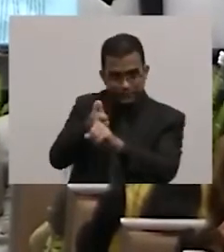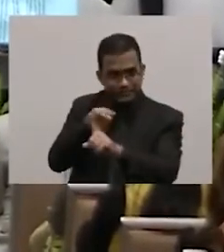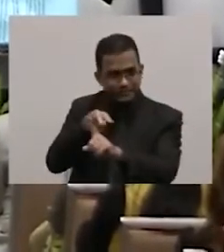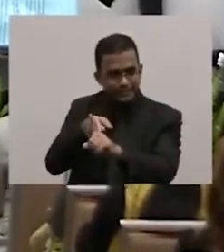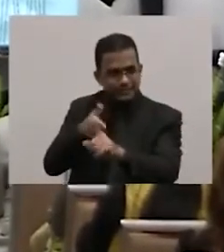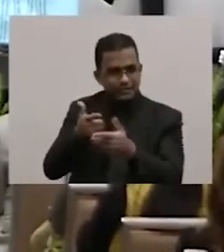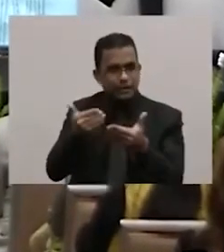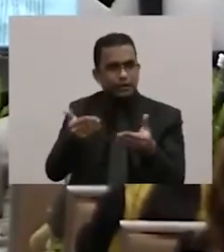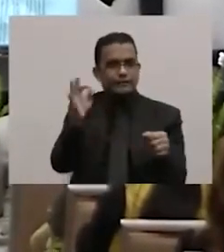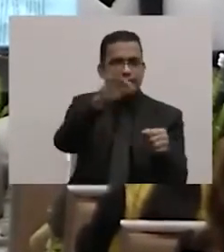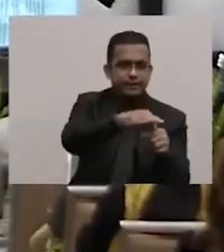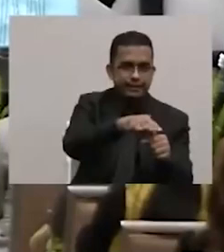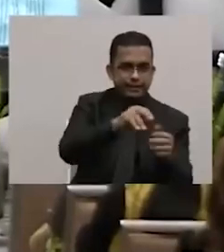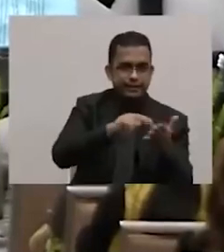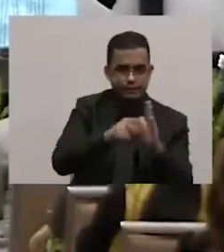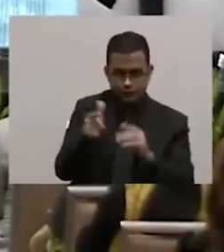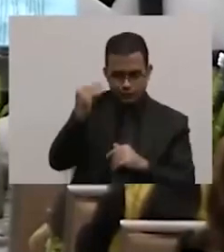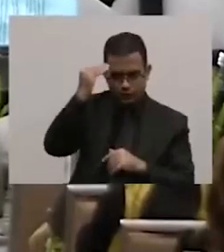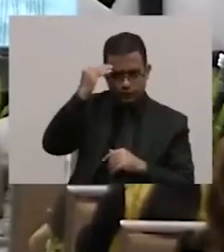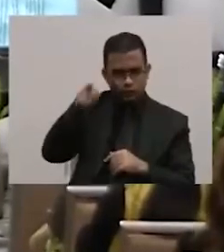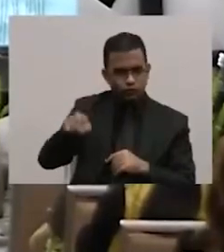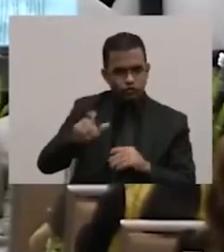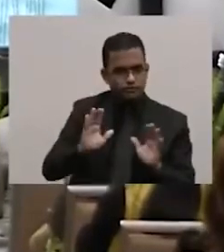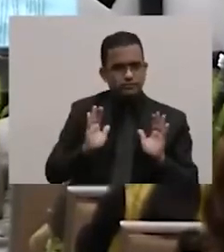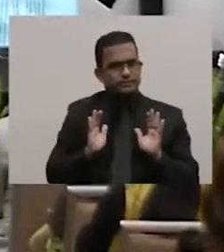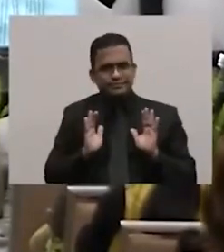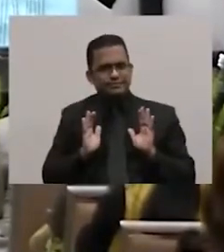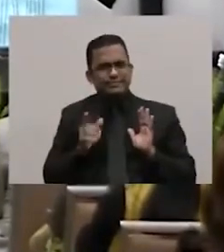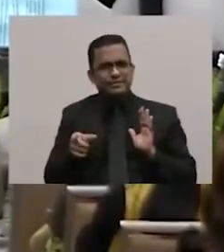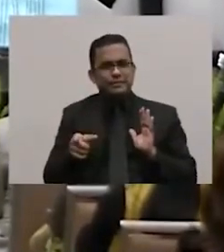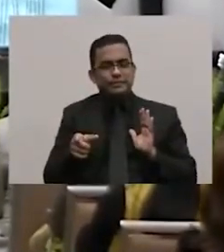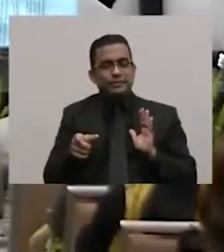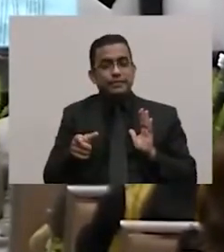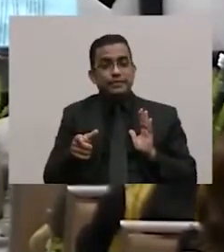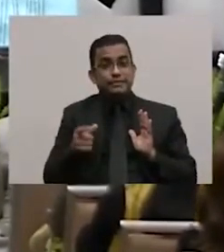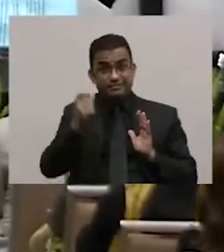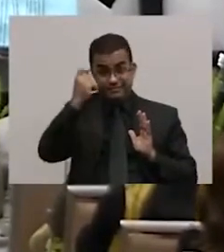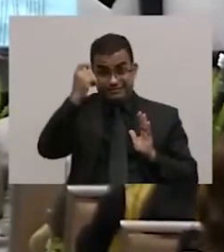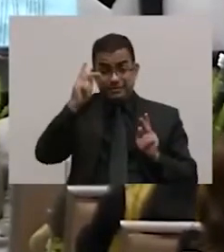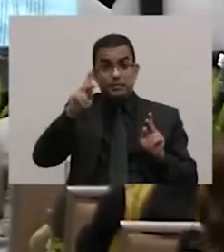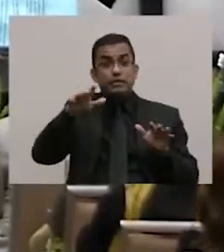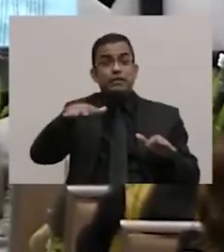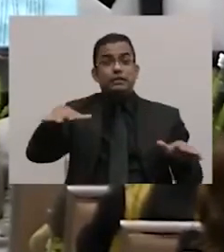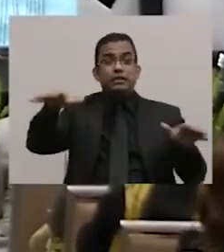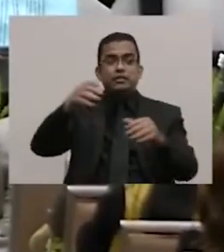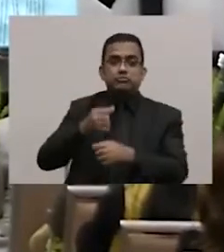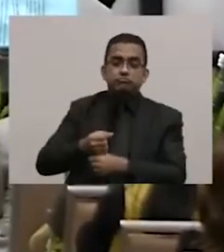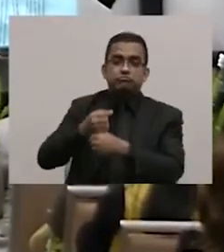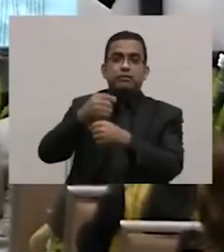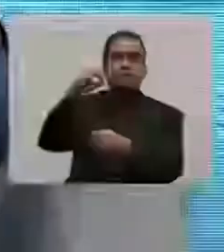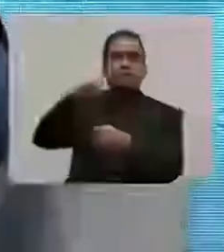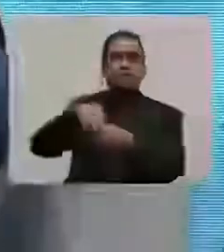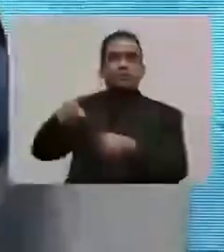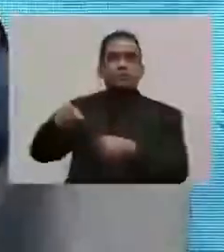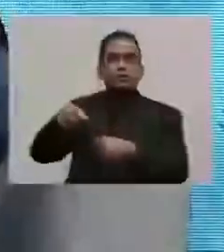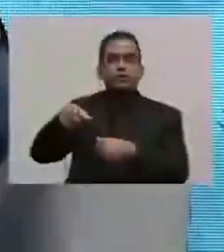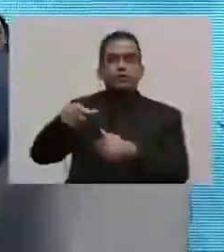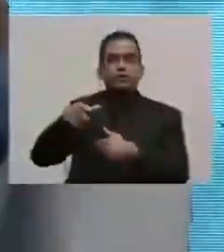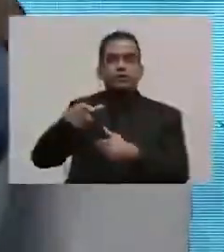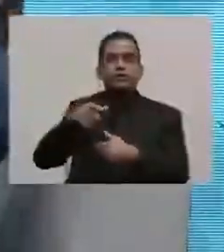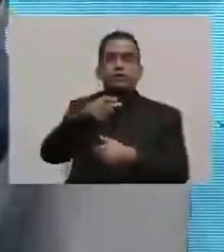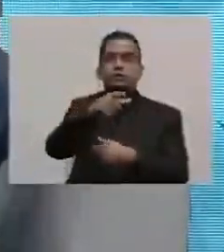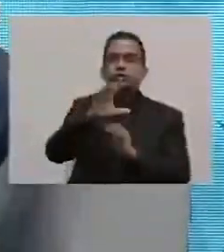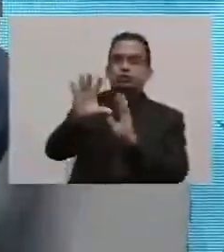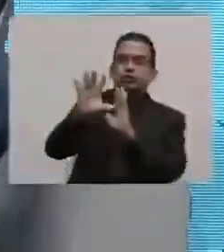sus pareceres, porque el público, el elector, va a votar en función de lo que usted le